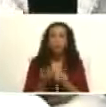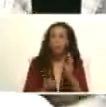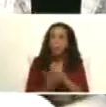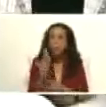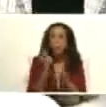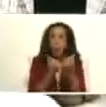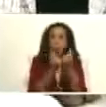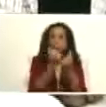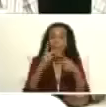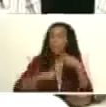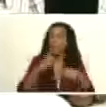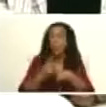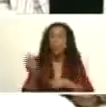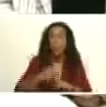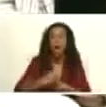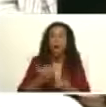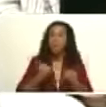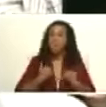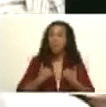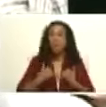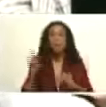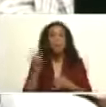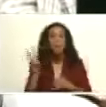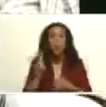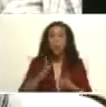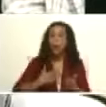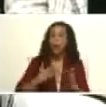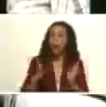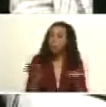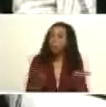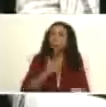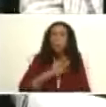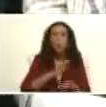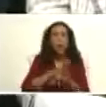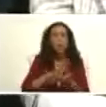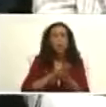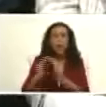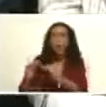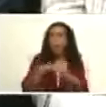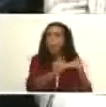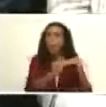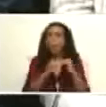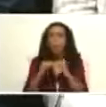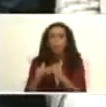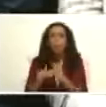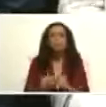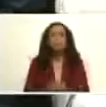de una economía productiva autosustentable, estable, armónica, normalizada.